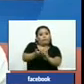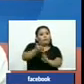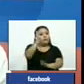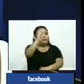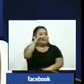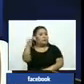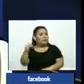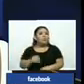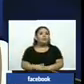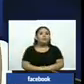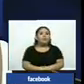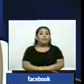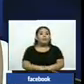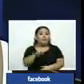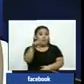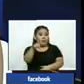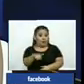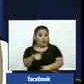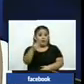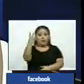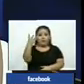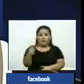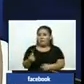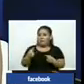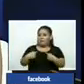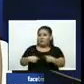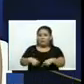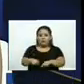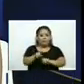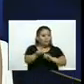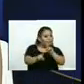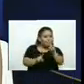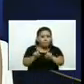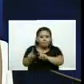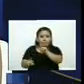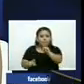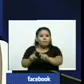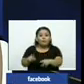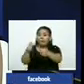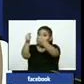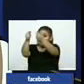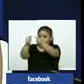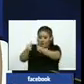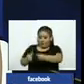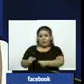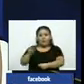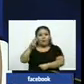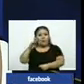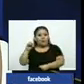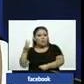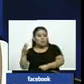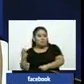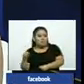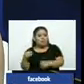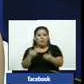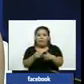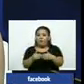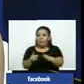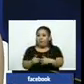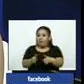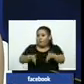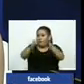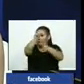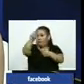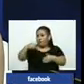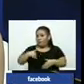país. Y este día han continuado las consultas acerca del presupuesto 2020 de diferentes carteras de Estado